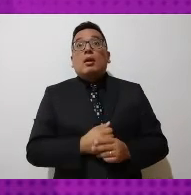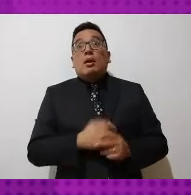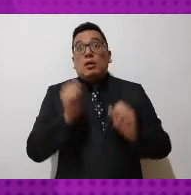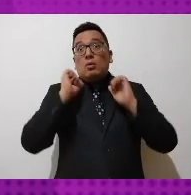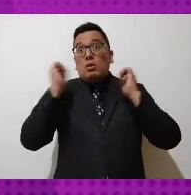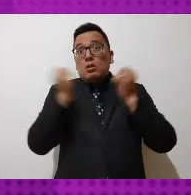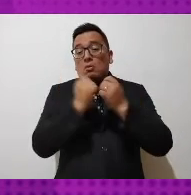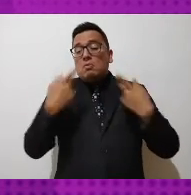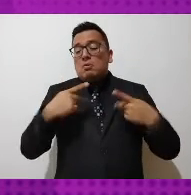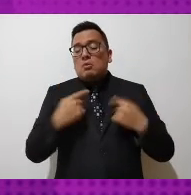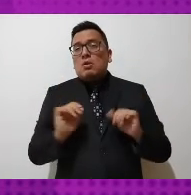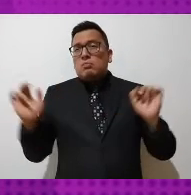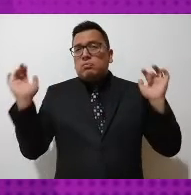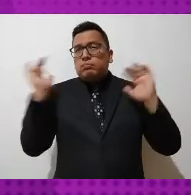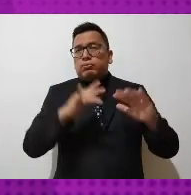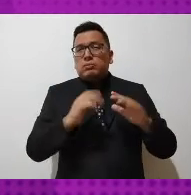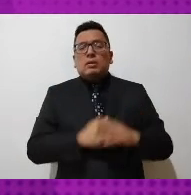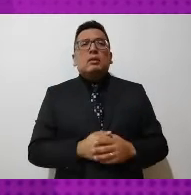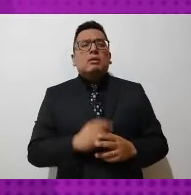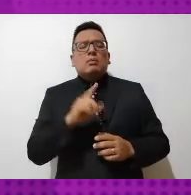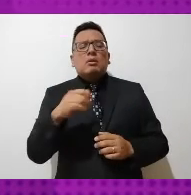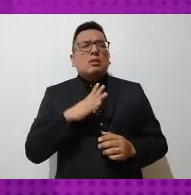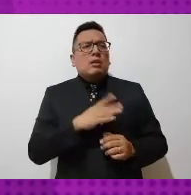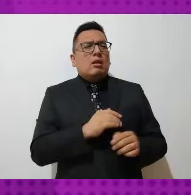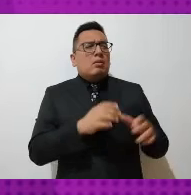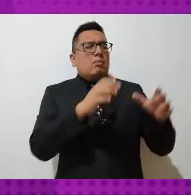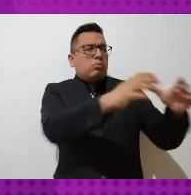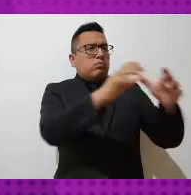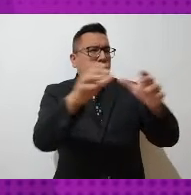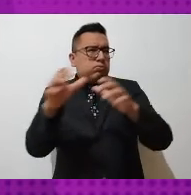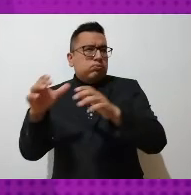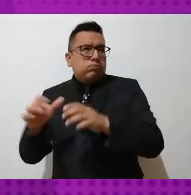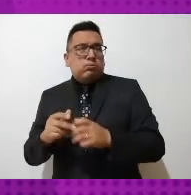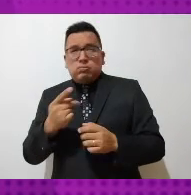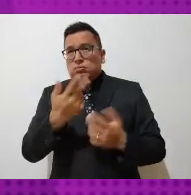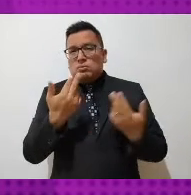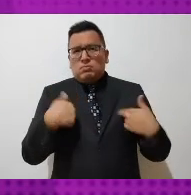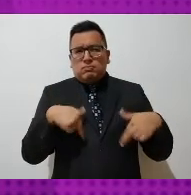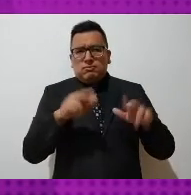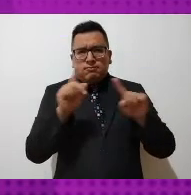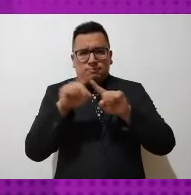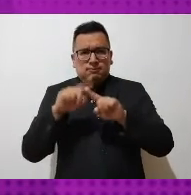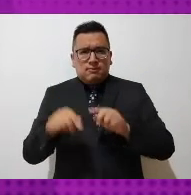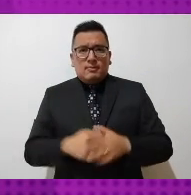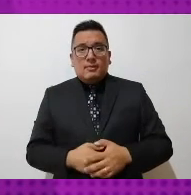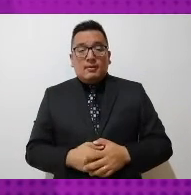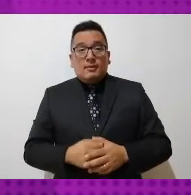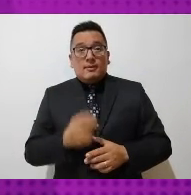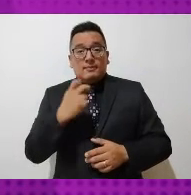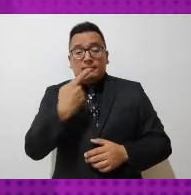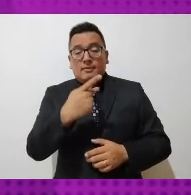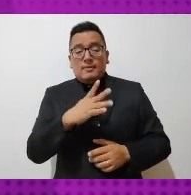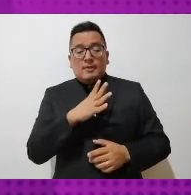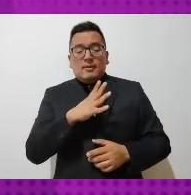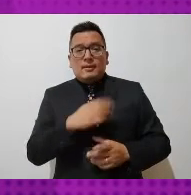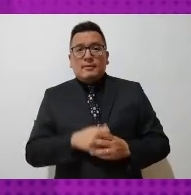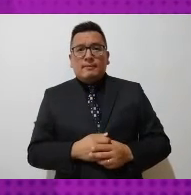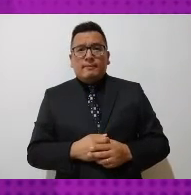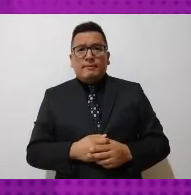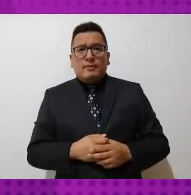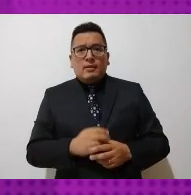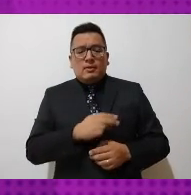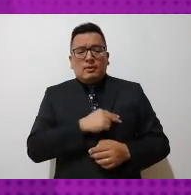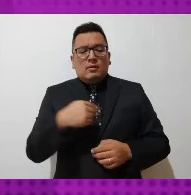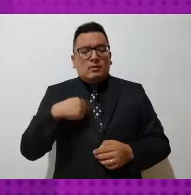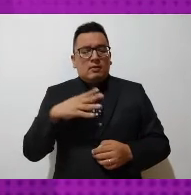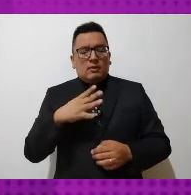pertenecer a una o más vocalías, y a través de titularidades de vocalías. A través de estas vocalías pretendemos